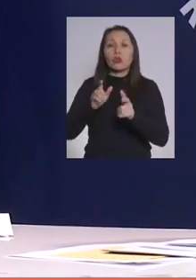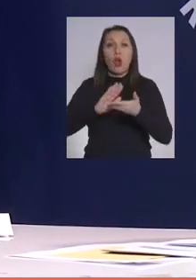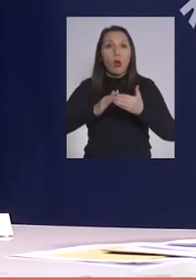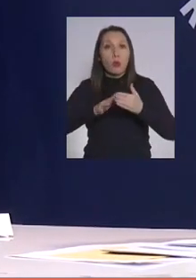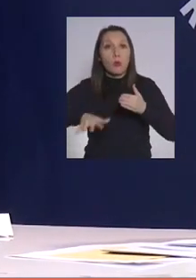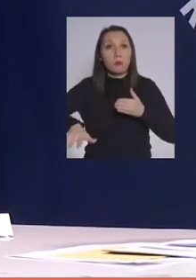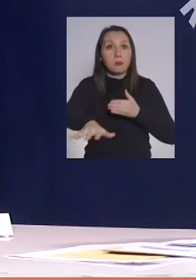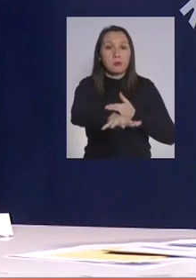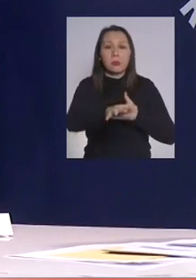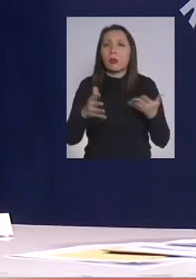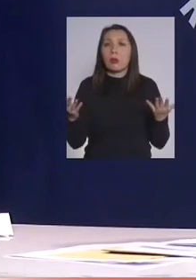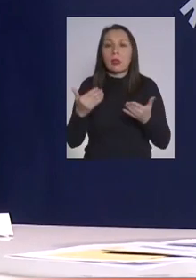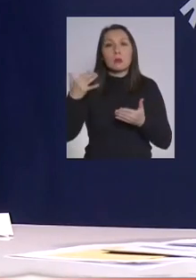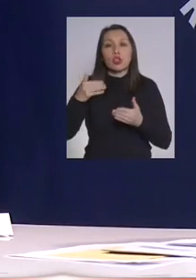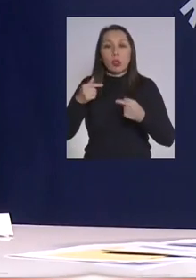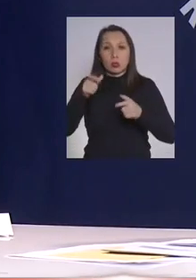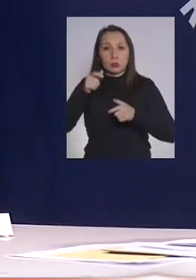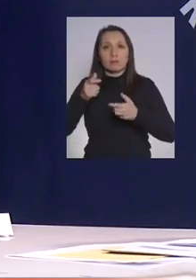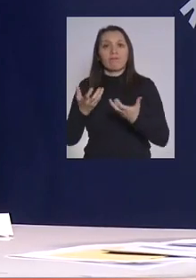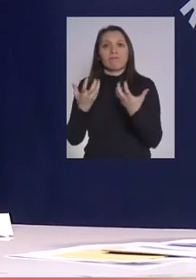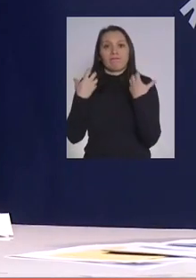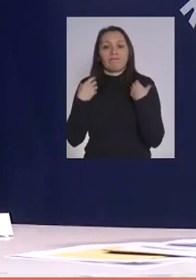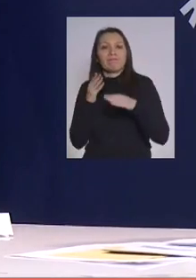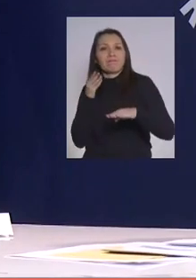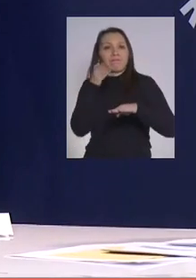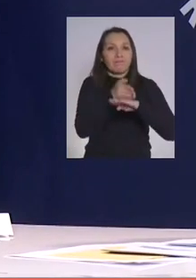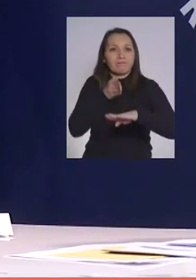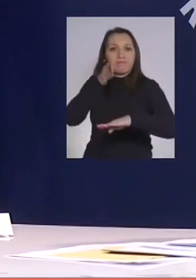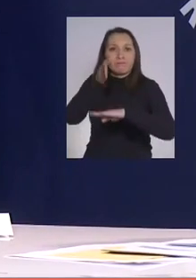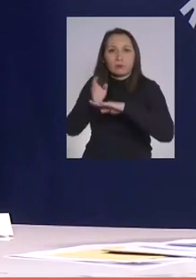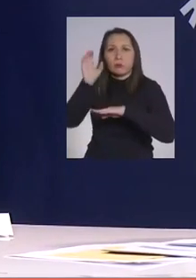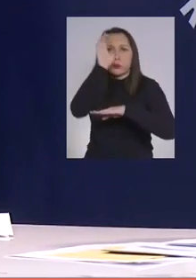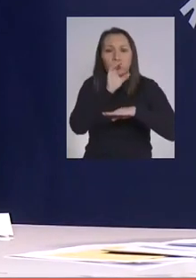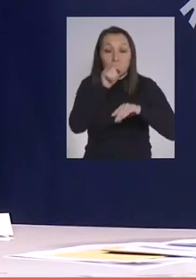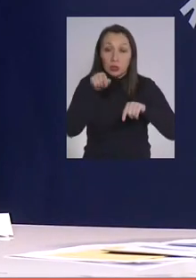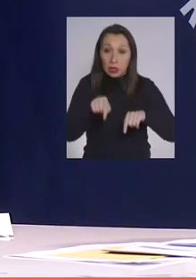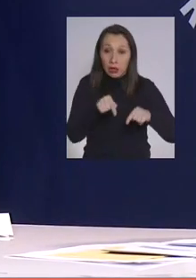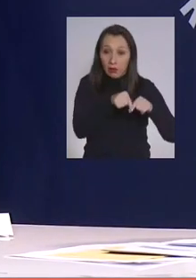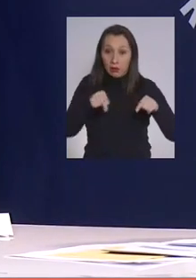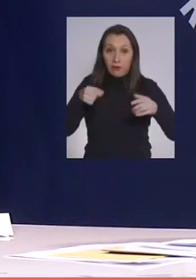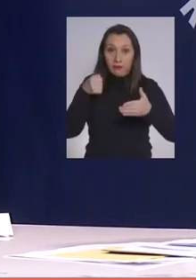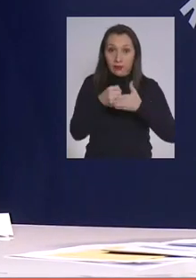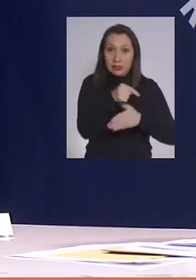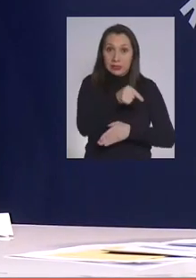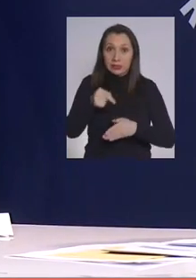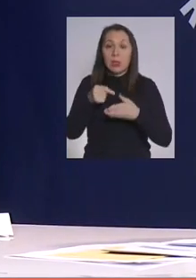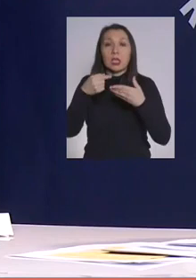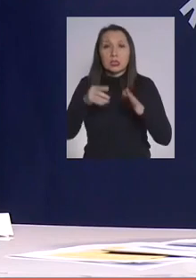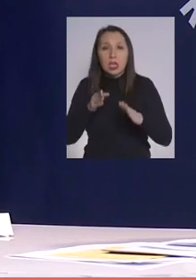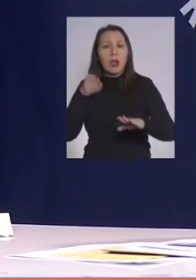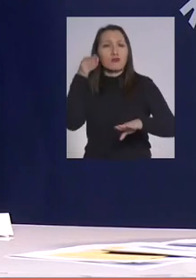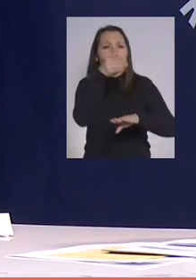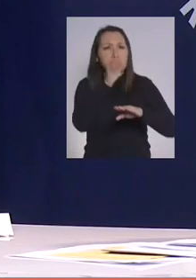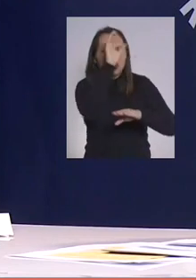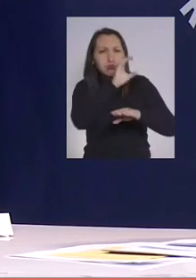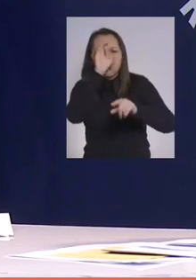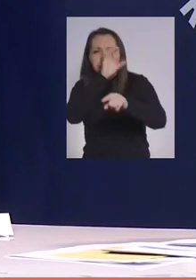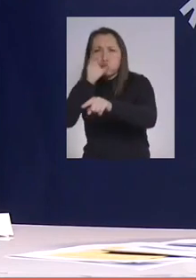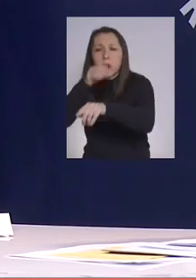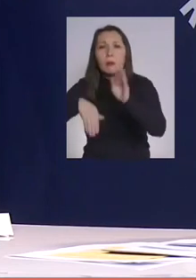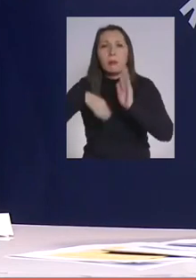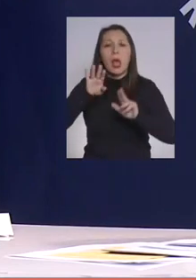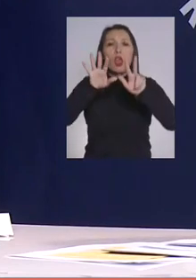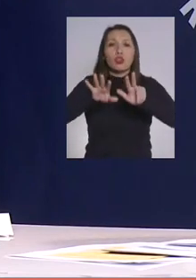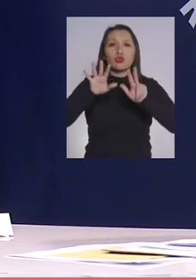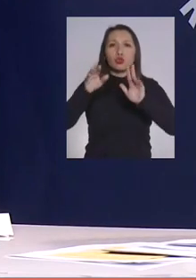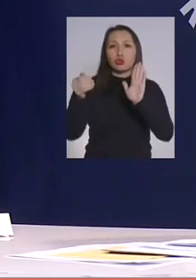comunidad es fundamental salir a buscar este fin de semana solamente este fin de semana ya se salieron a buscar más de